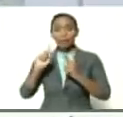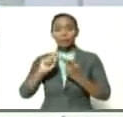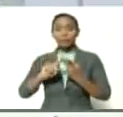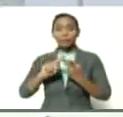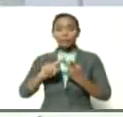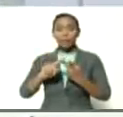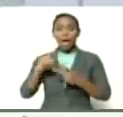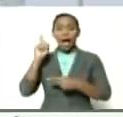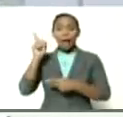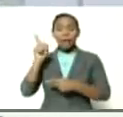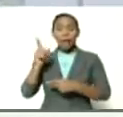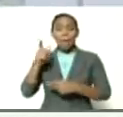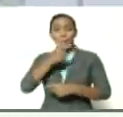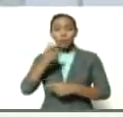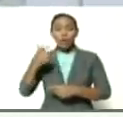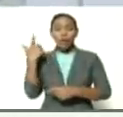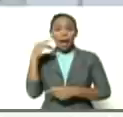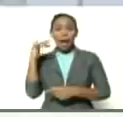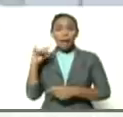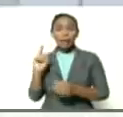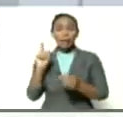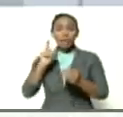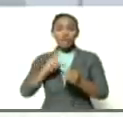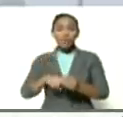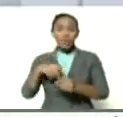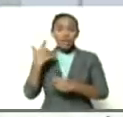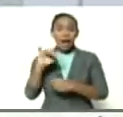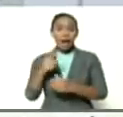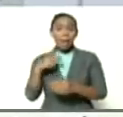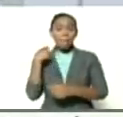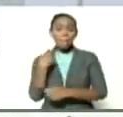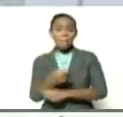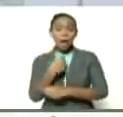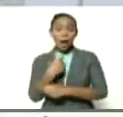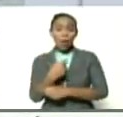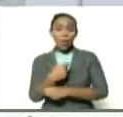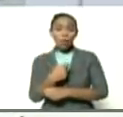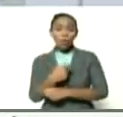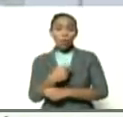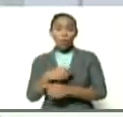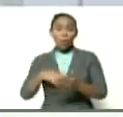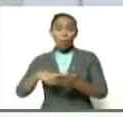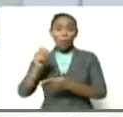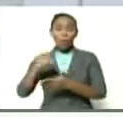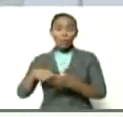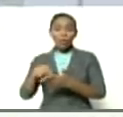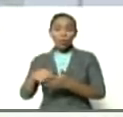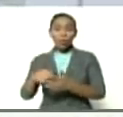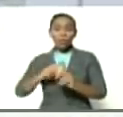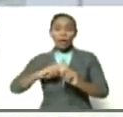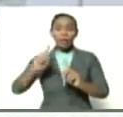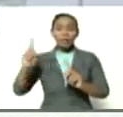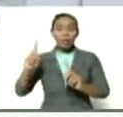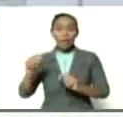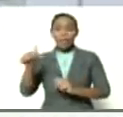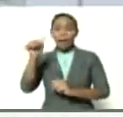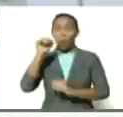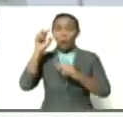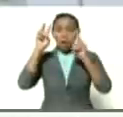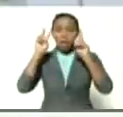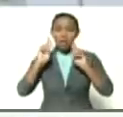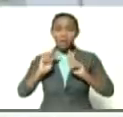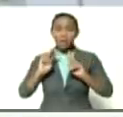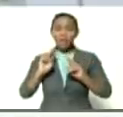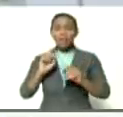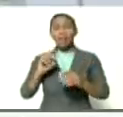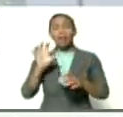aquellas personas que estén registradas en el sistema Patria y que cancelan sus contratos de electricidad y de agua potable a través de